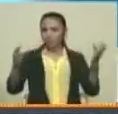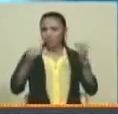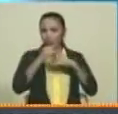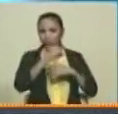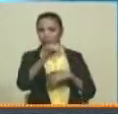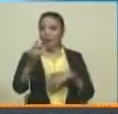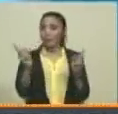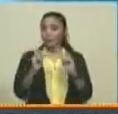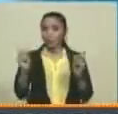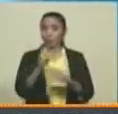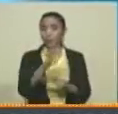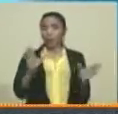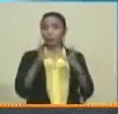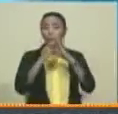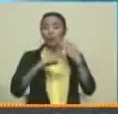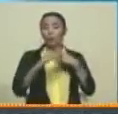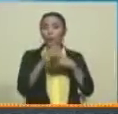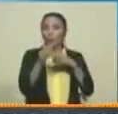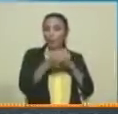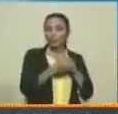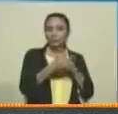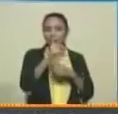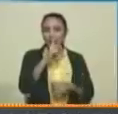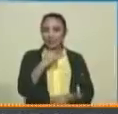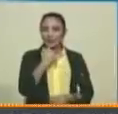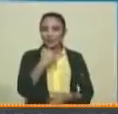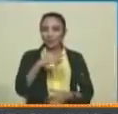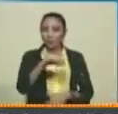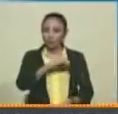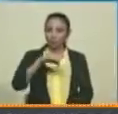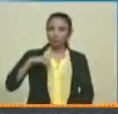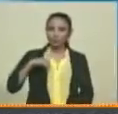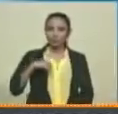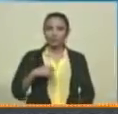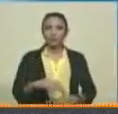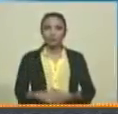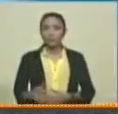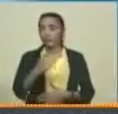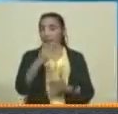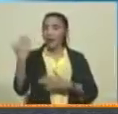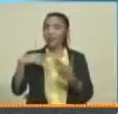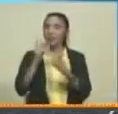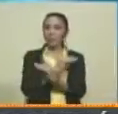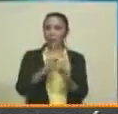conocidas. Aquí se hablaba de una democracia representativa, burguesa,